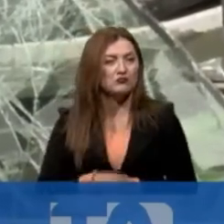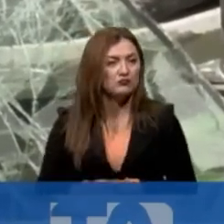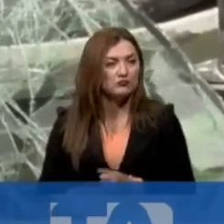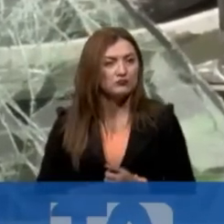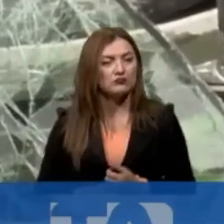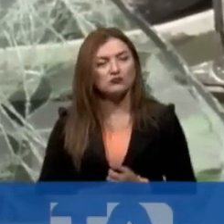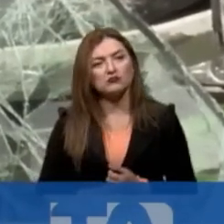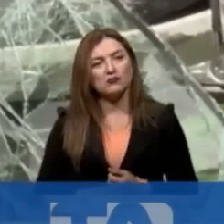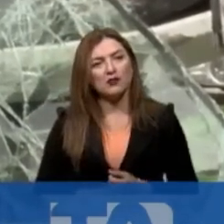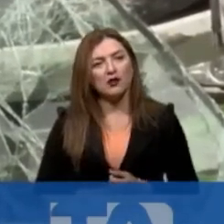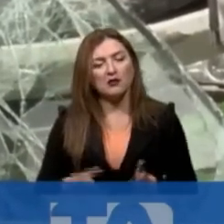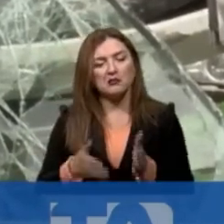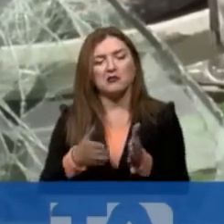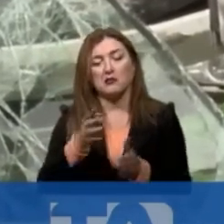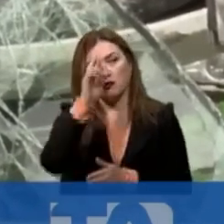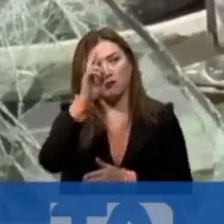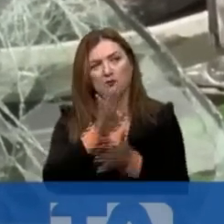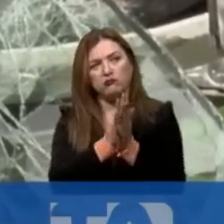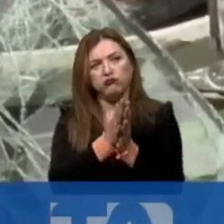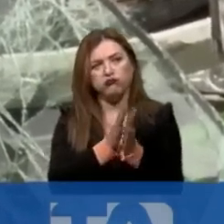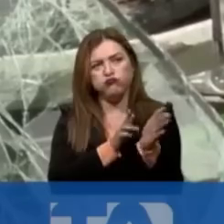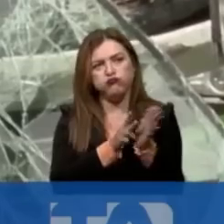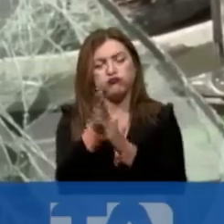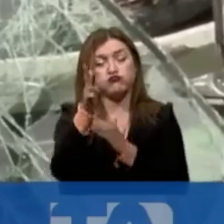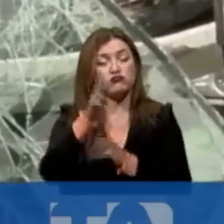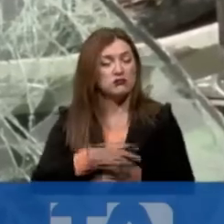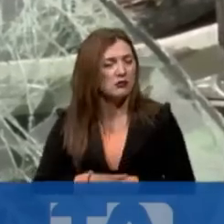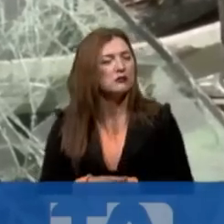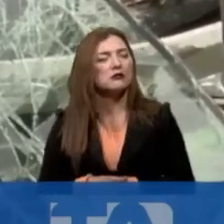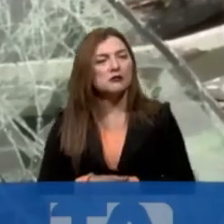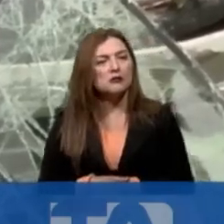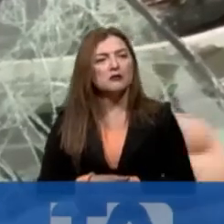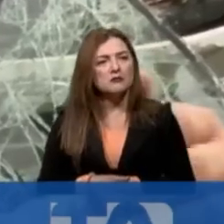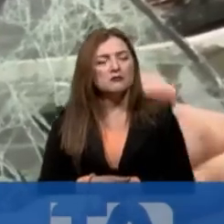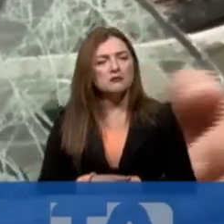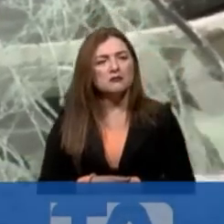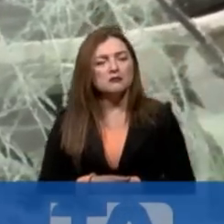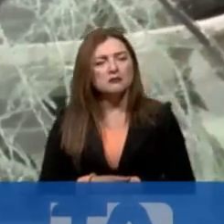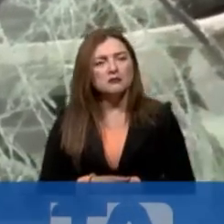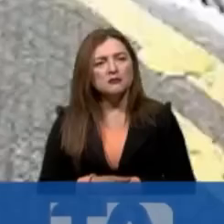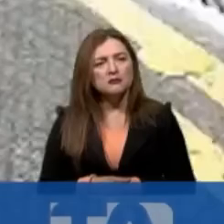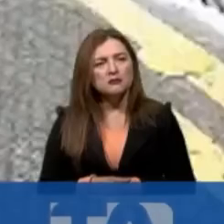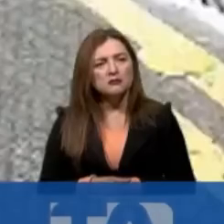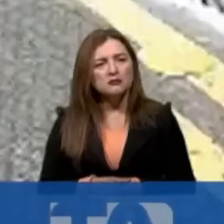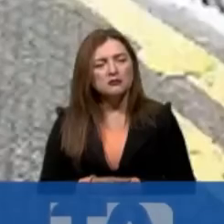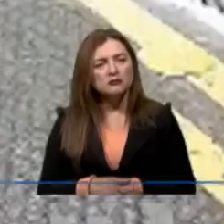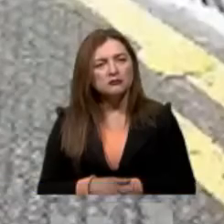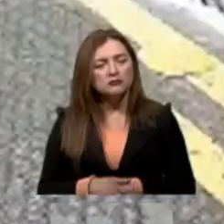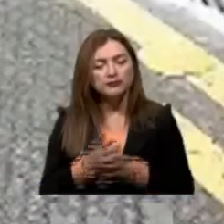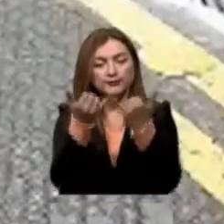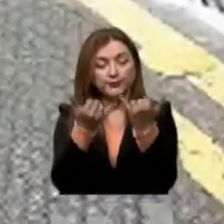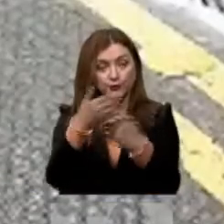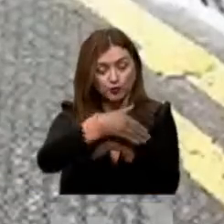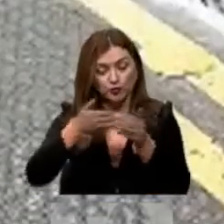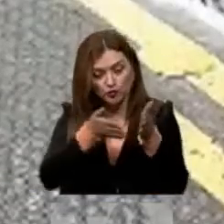vía que no se respeta el límite de velocidad lastimosamente. Se deberían poner tal vez ciertos límites o ciertos topes. En la actualidad, la